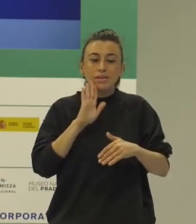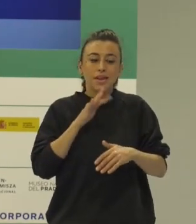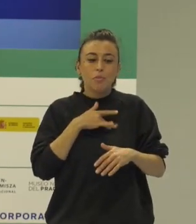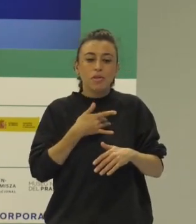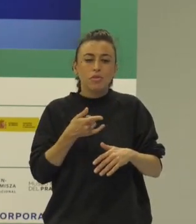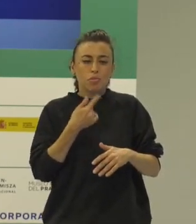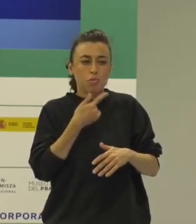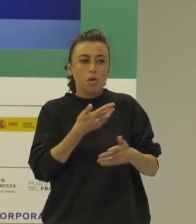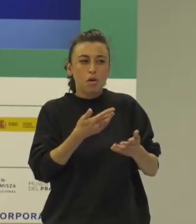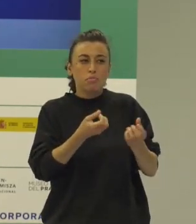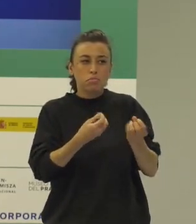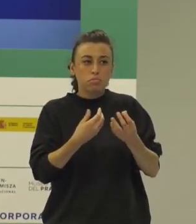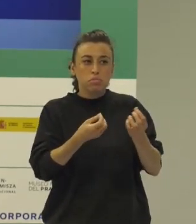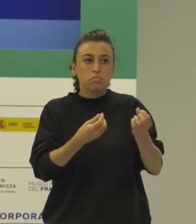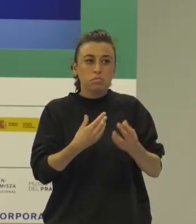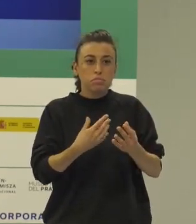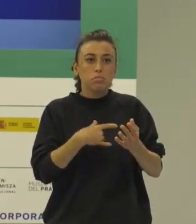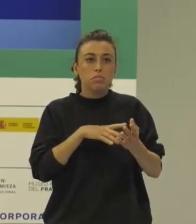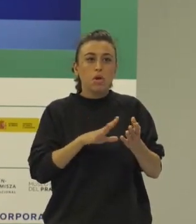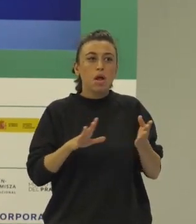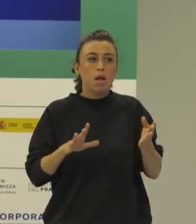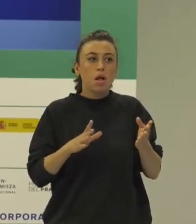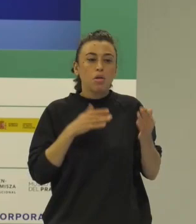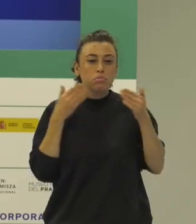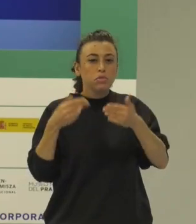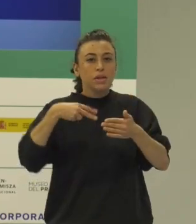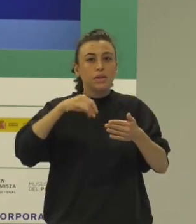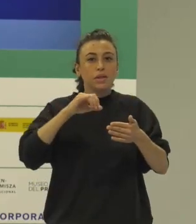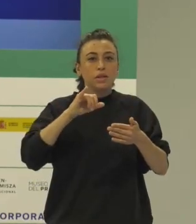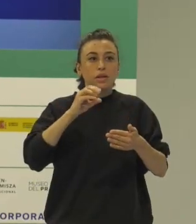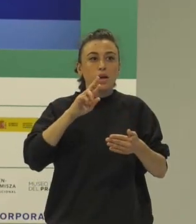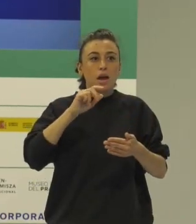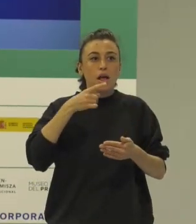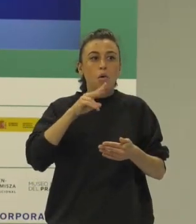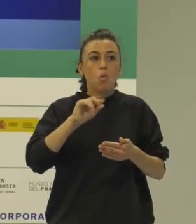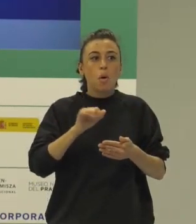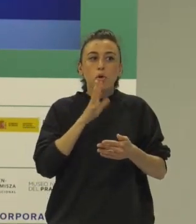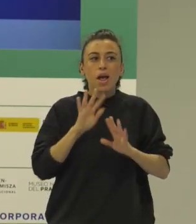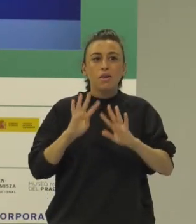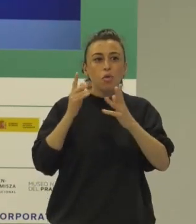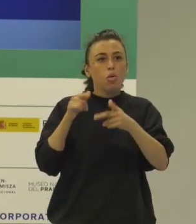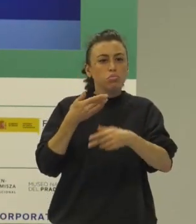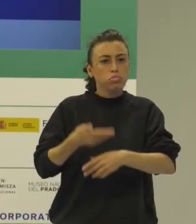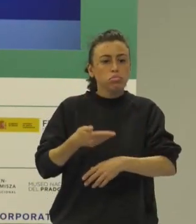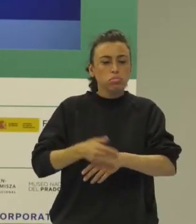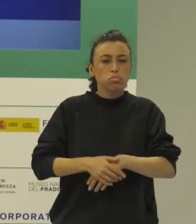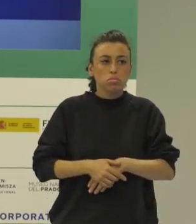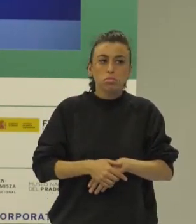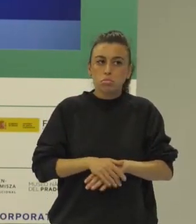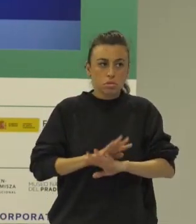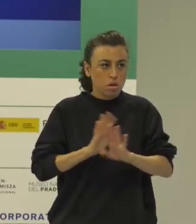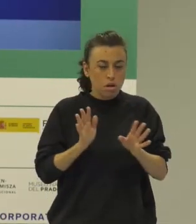hablabas, que se tiene hacia Nicaragua por lo que significó la revolución, pues nada,